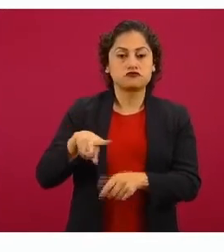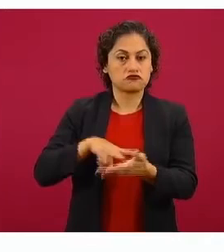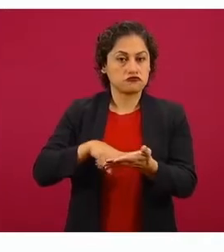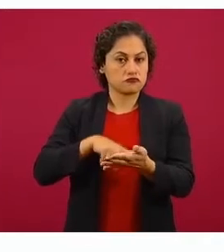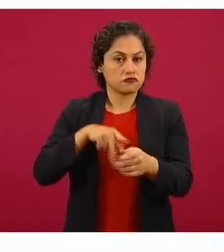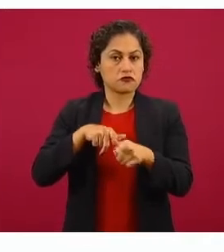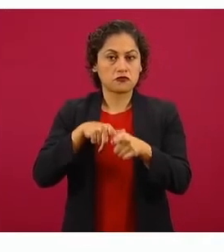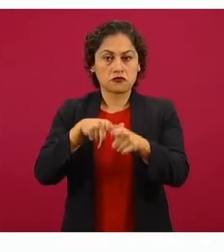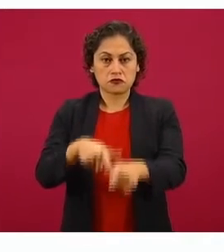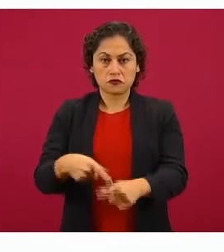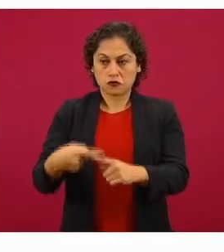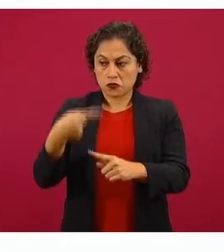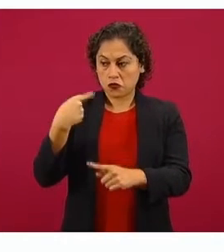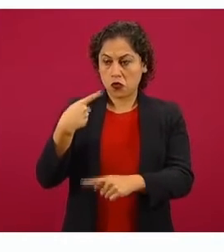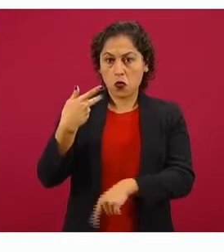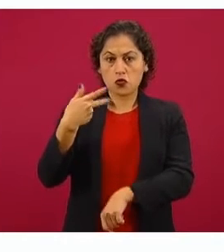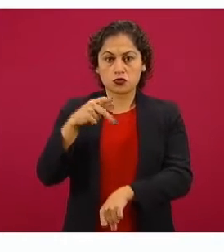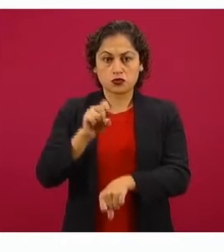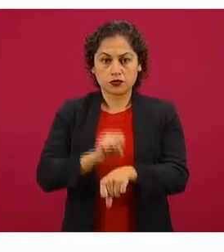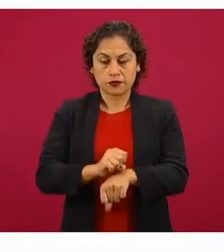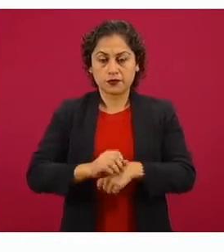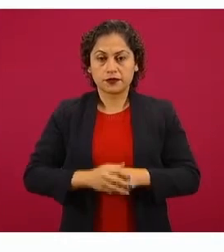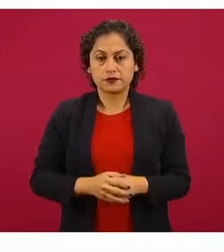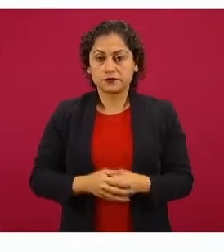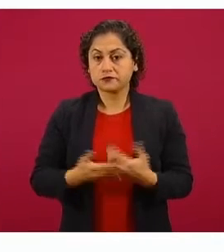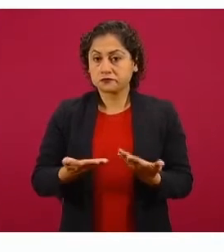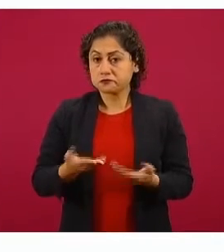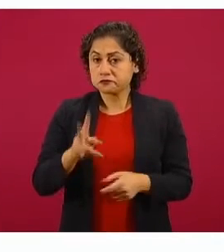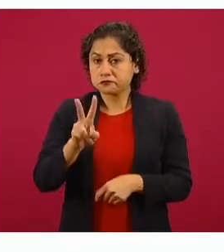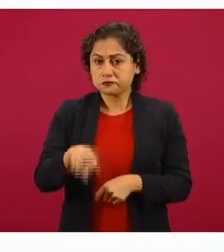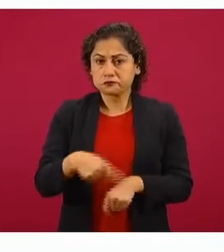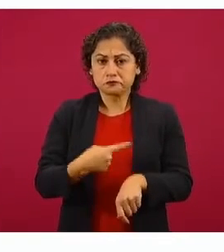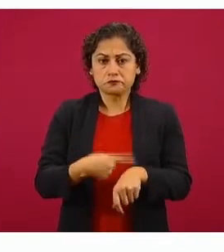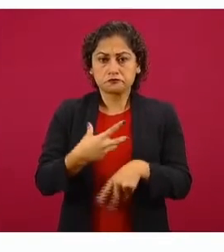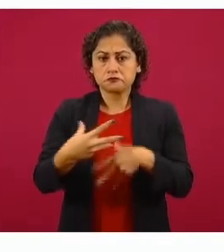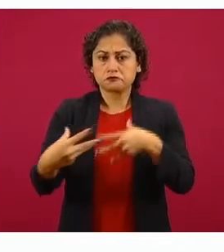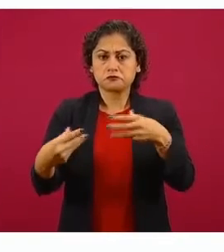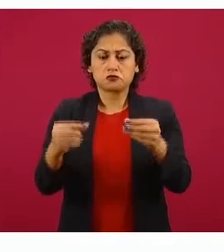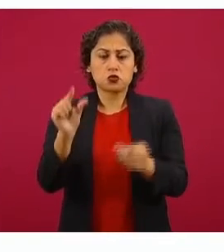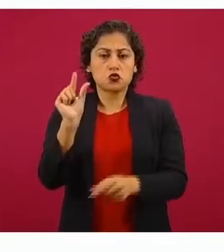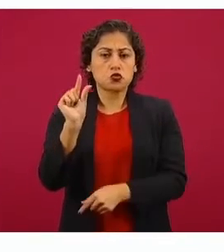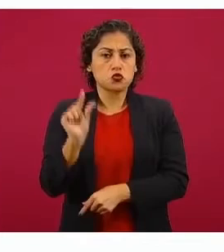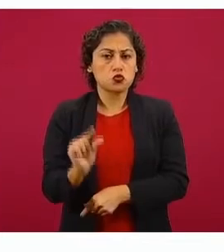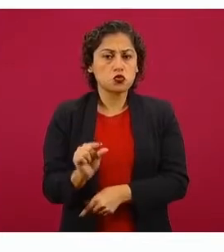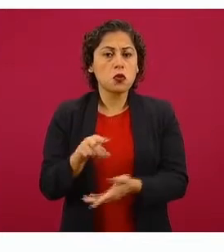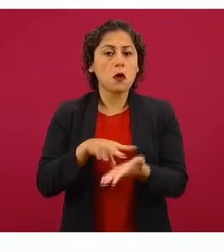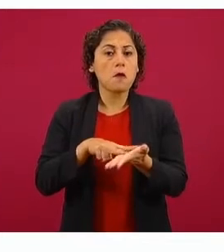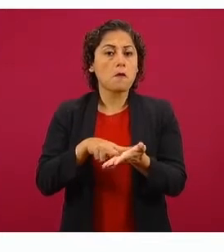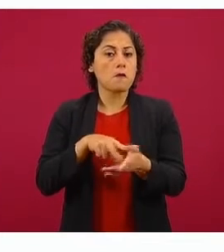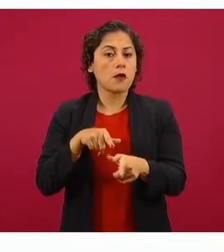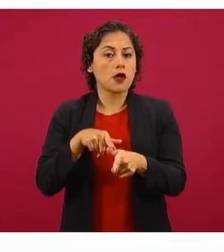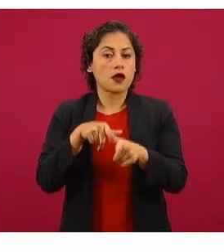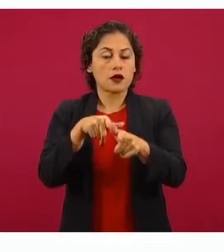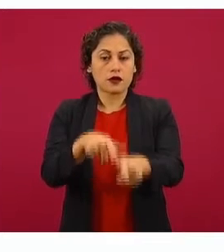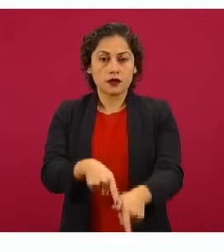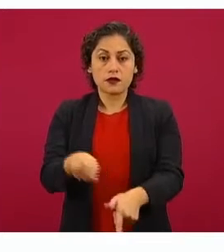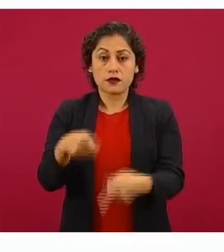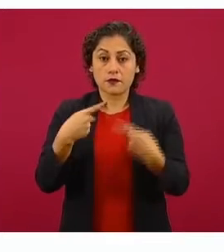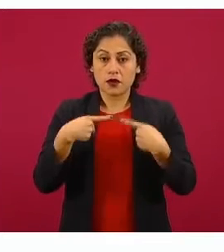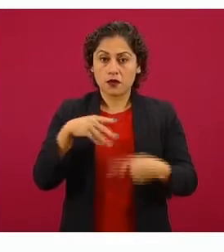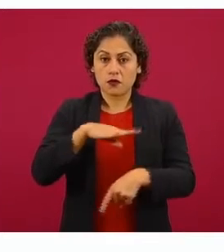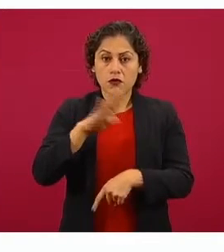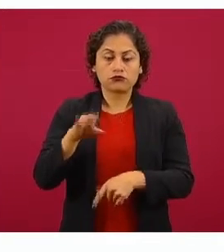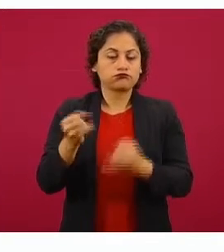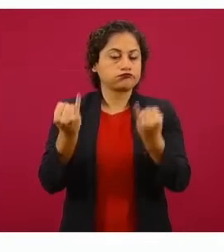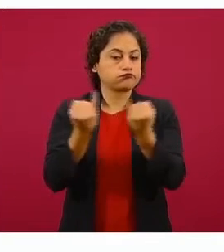semanas recientes y tiene mínima actividad epidémica, se mantiene en verde, las defunciones también van en verde y si